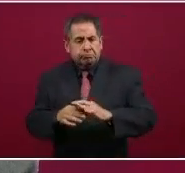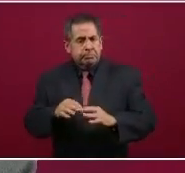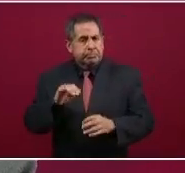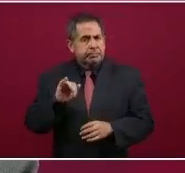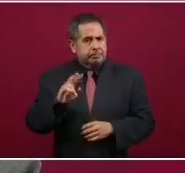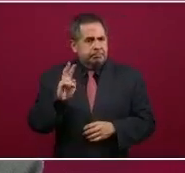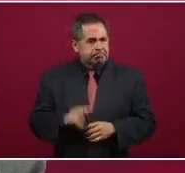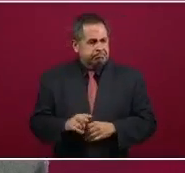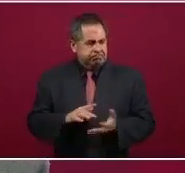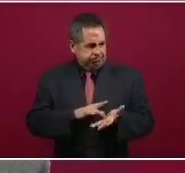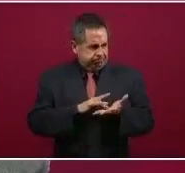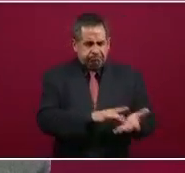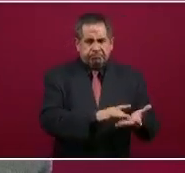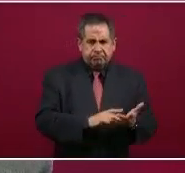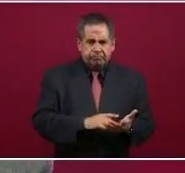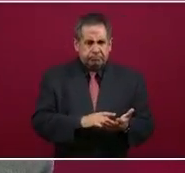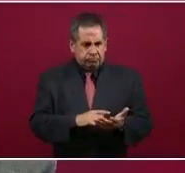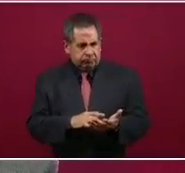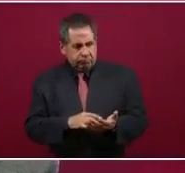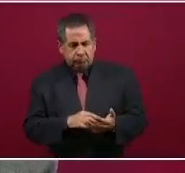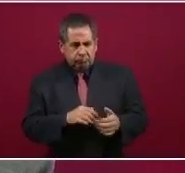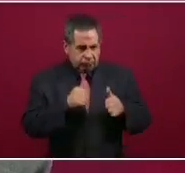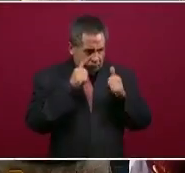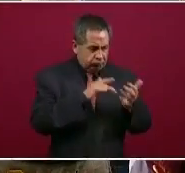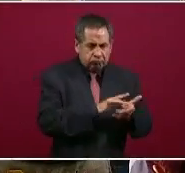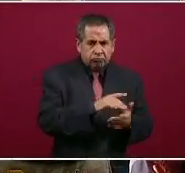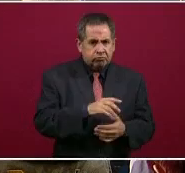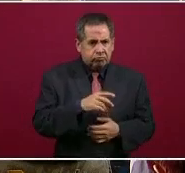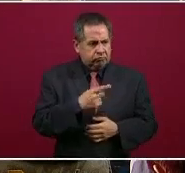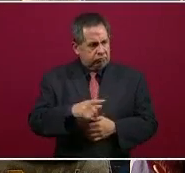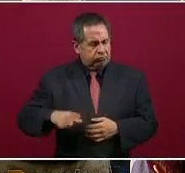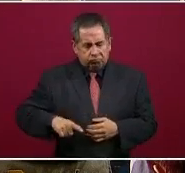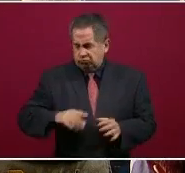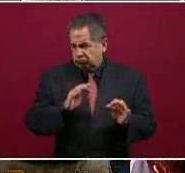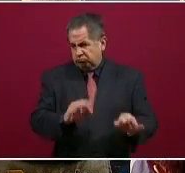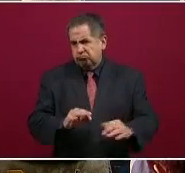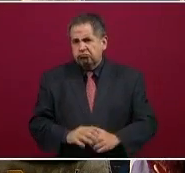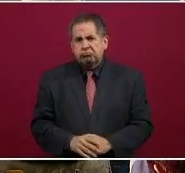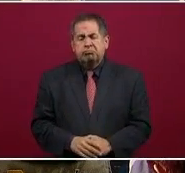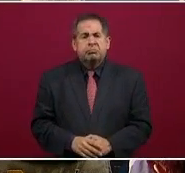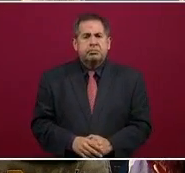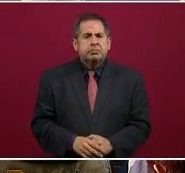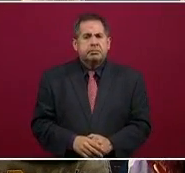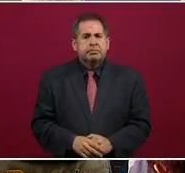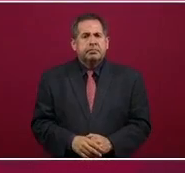está respaldando a su gobierno.